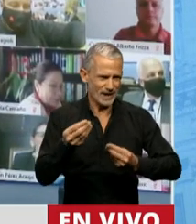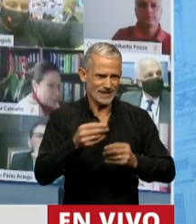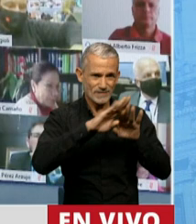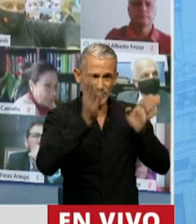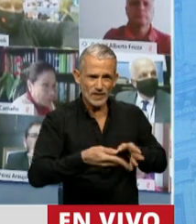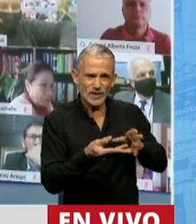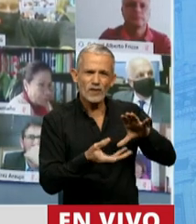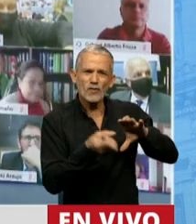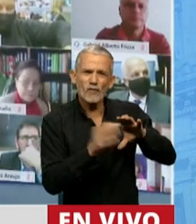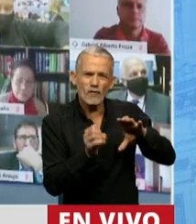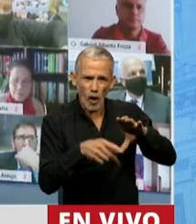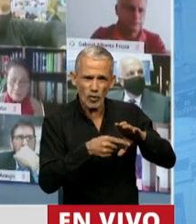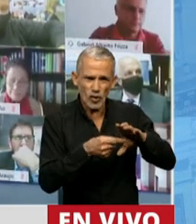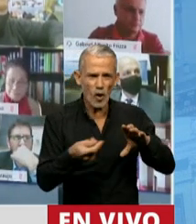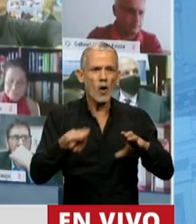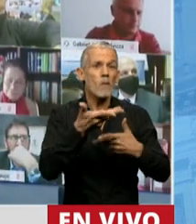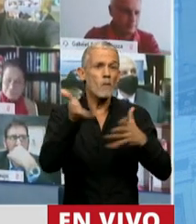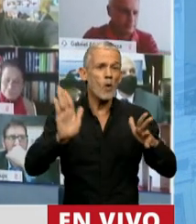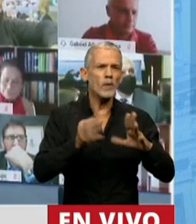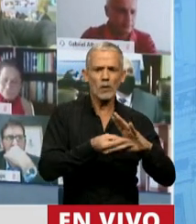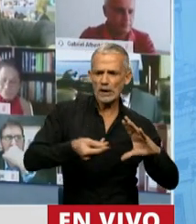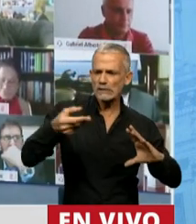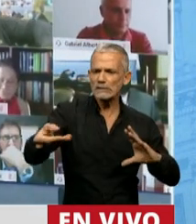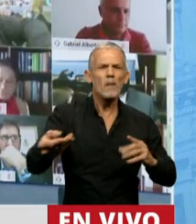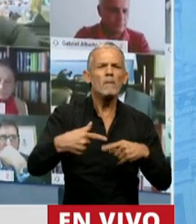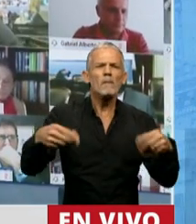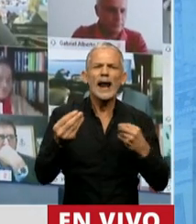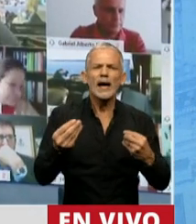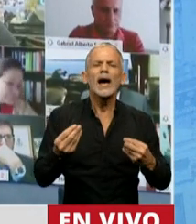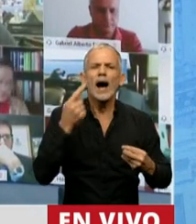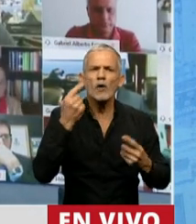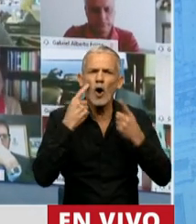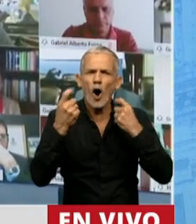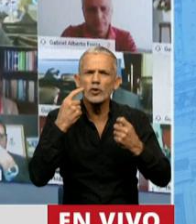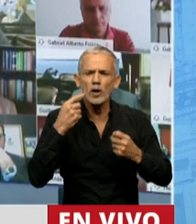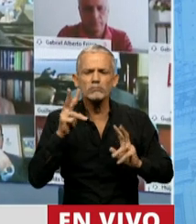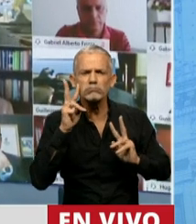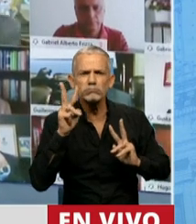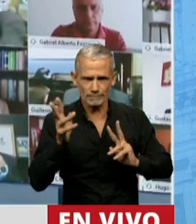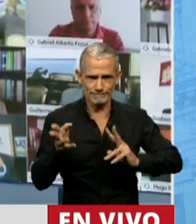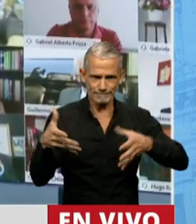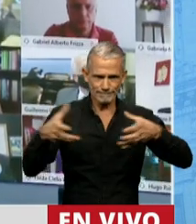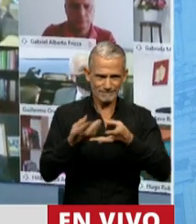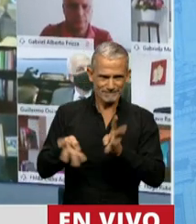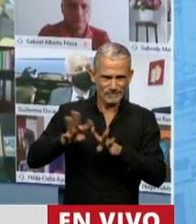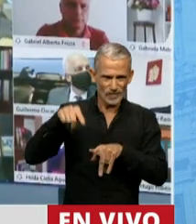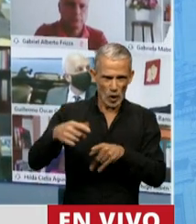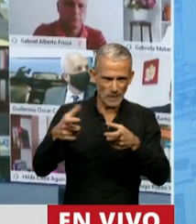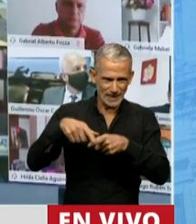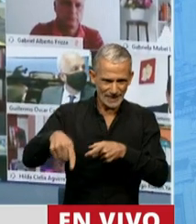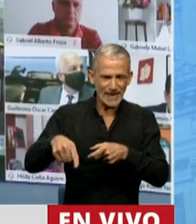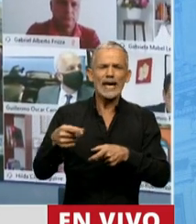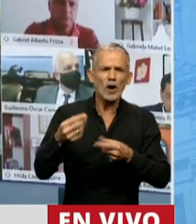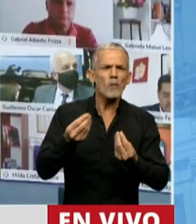fondo fiduciario público el destino que tendrán los fondos Este Y de qué manera este